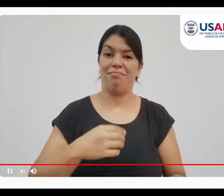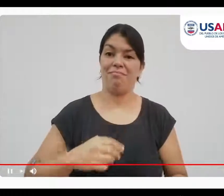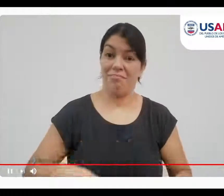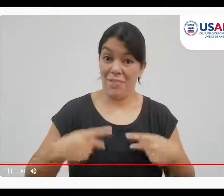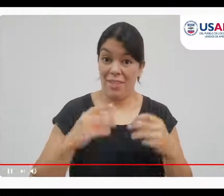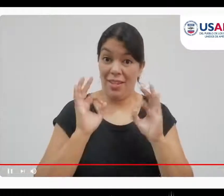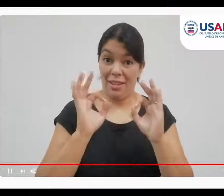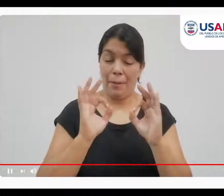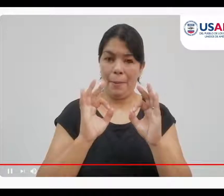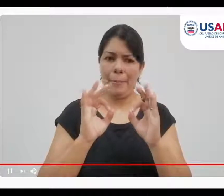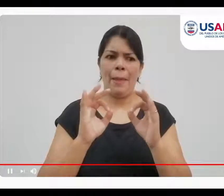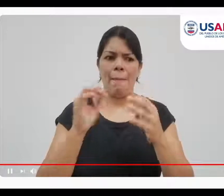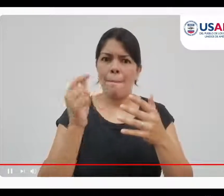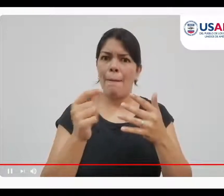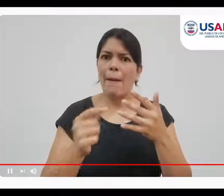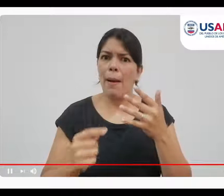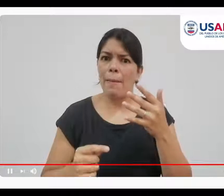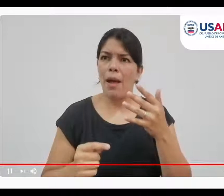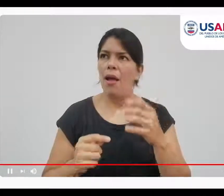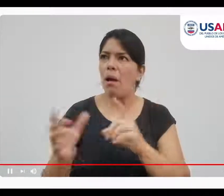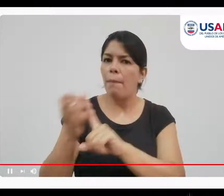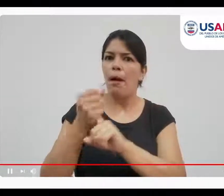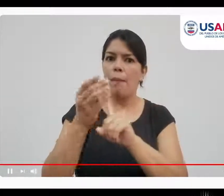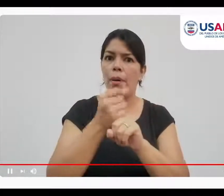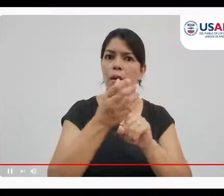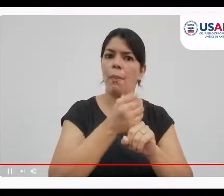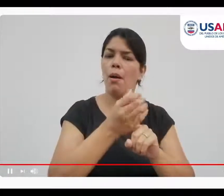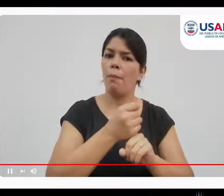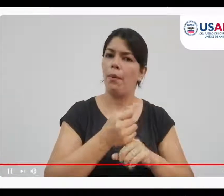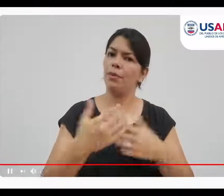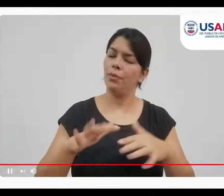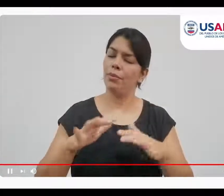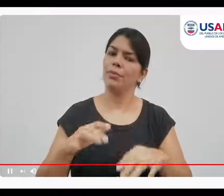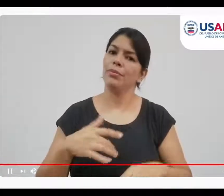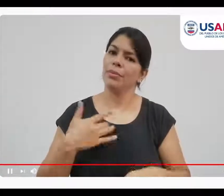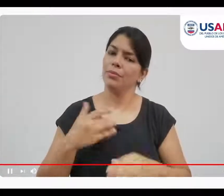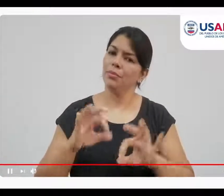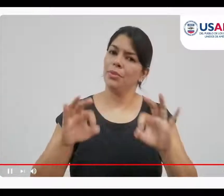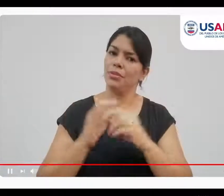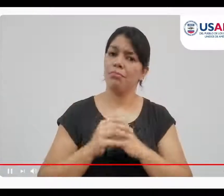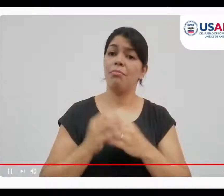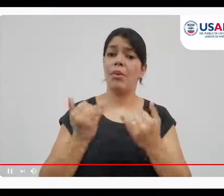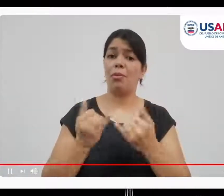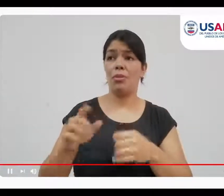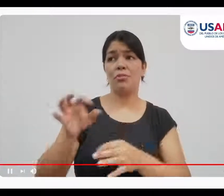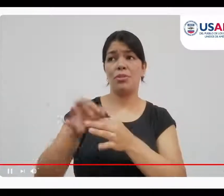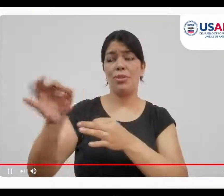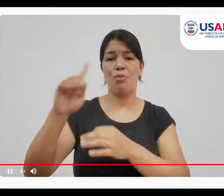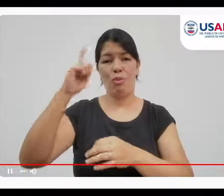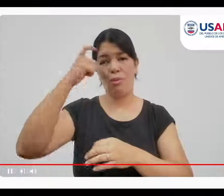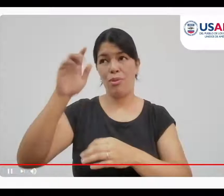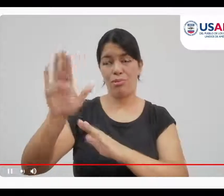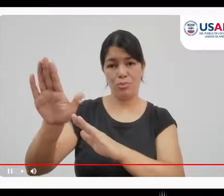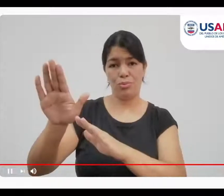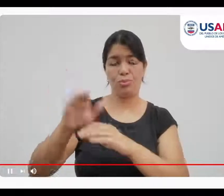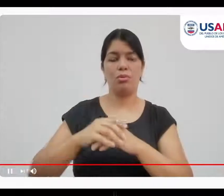cuidadores. Para mí, esos espacios han sido importantes. Yo siento que hoy el tema de la discapacidad hace parte de la agenda pública del